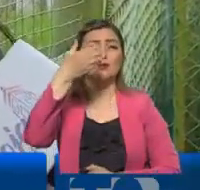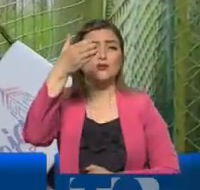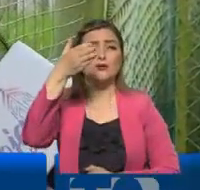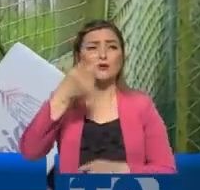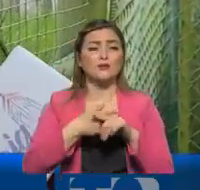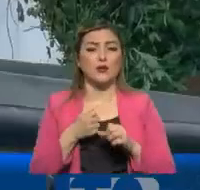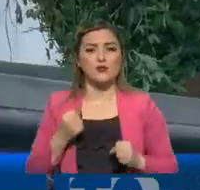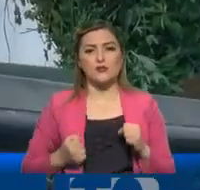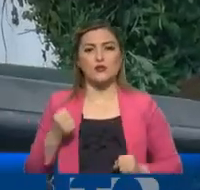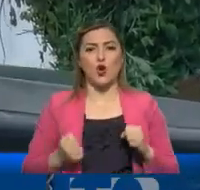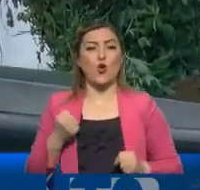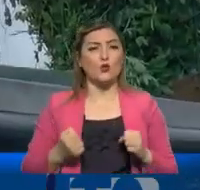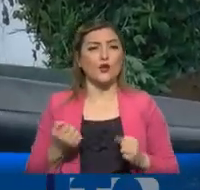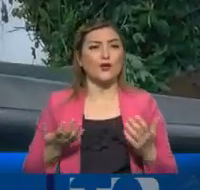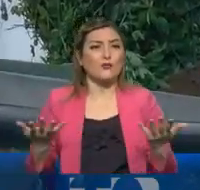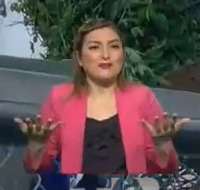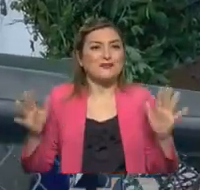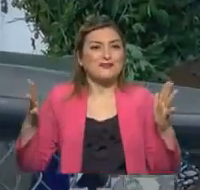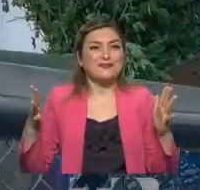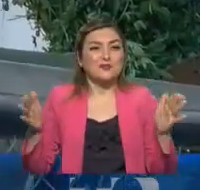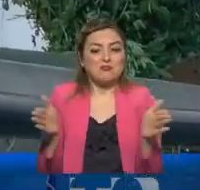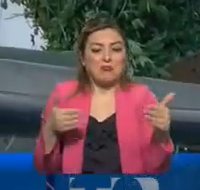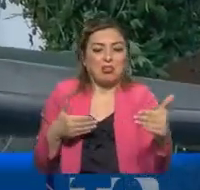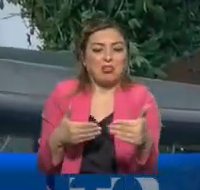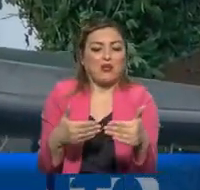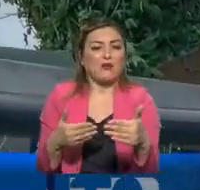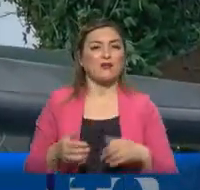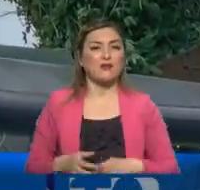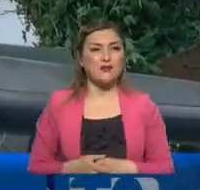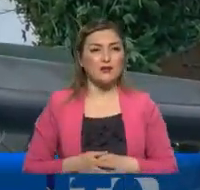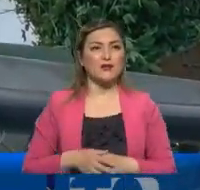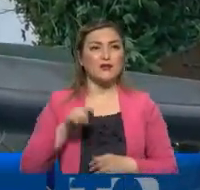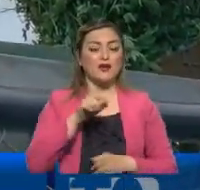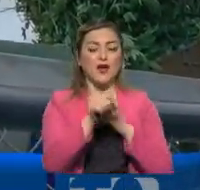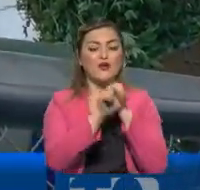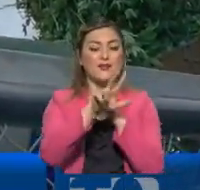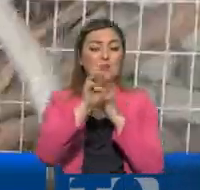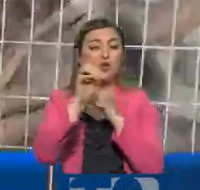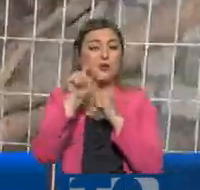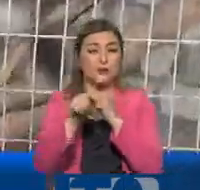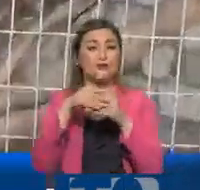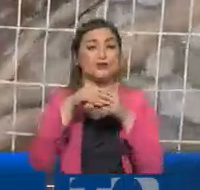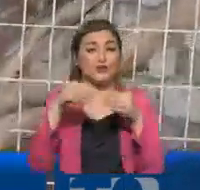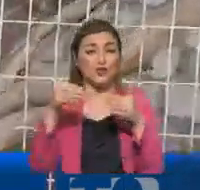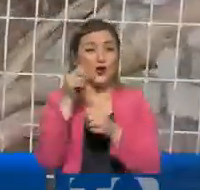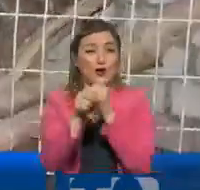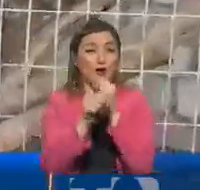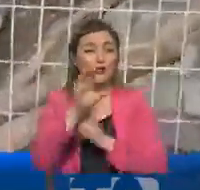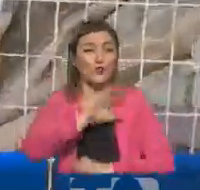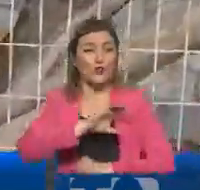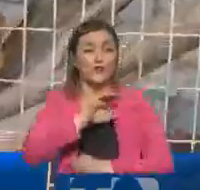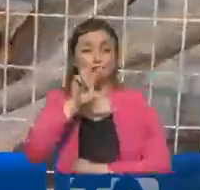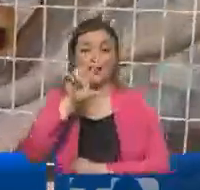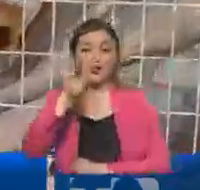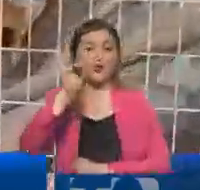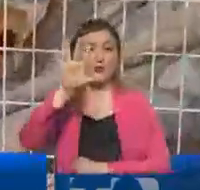estar corriendo. El ayuntamiento local ha destinado $350,000 anuales para este centro, que acoge a 185